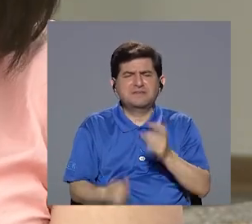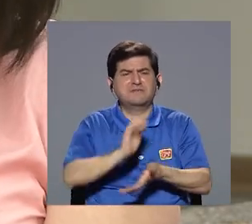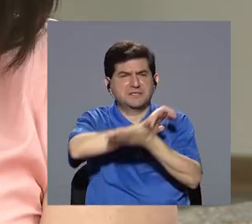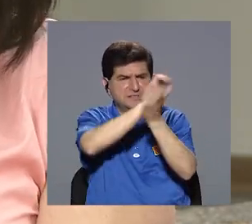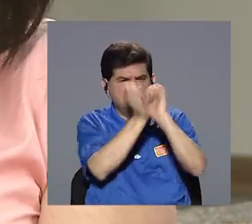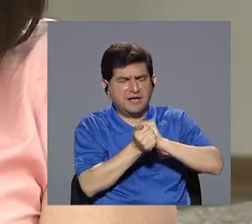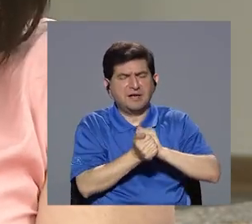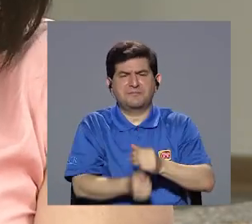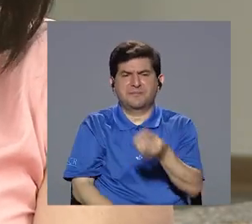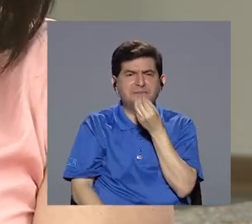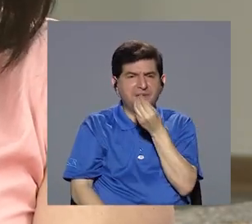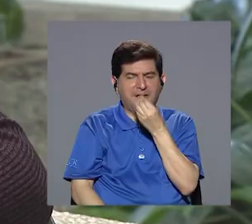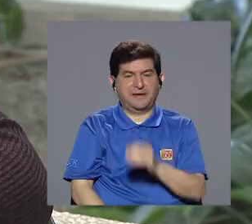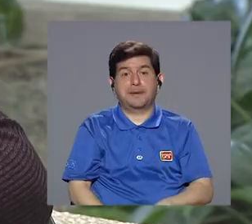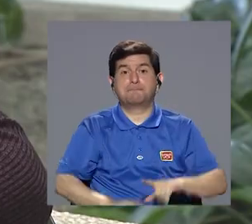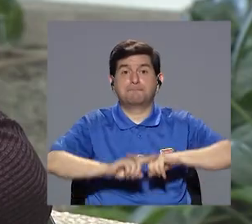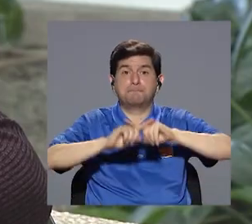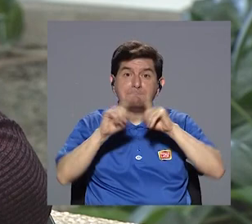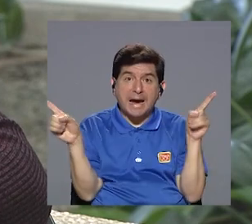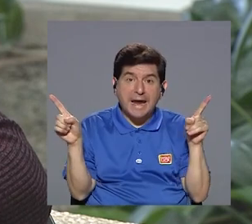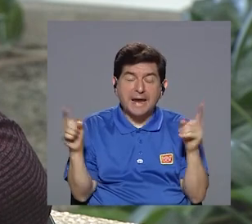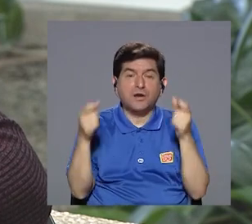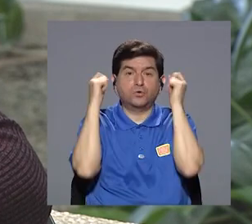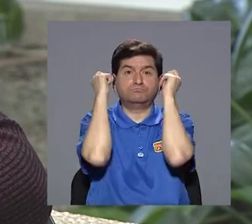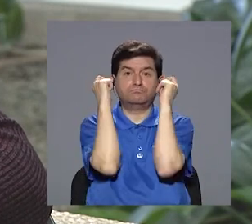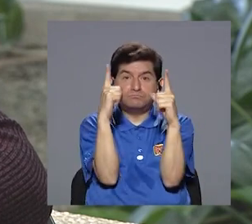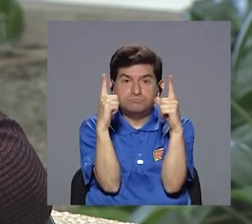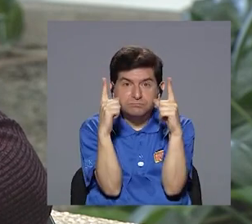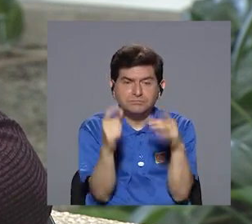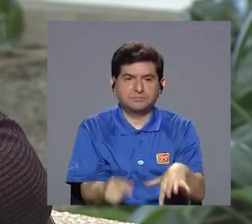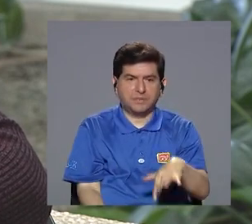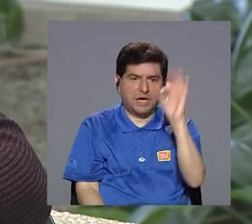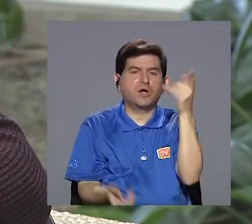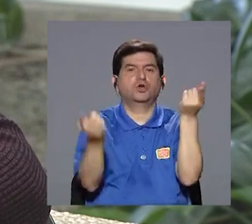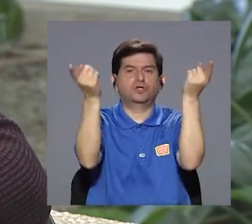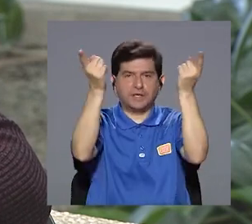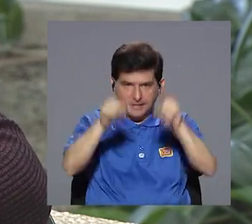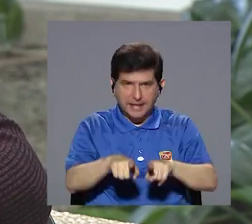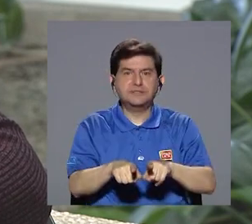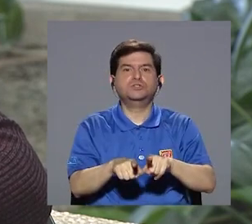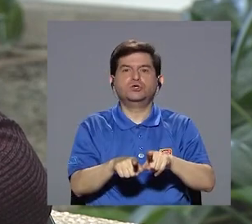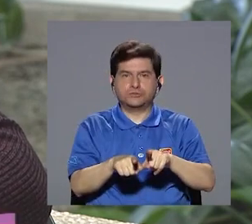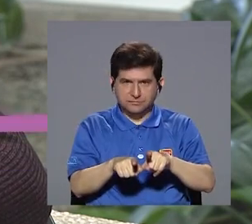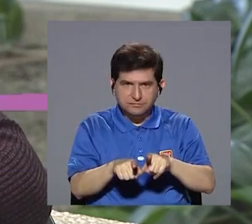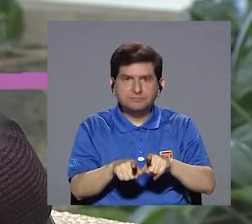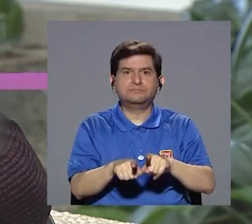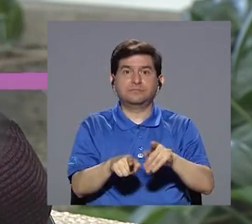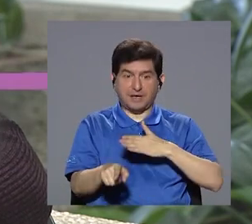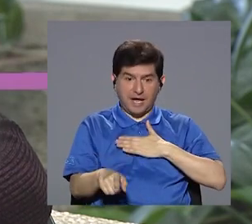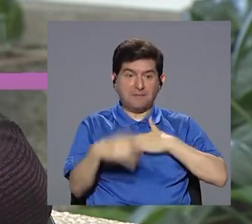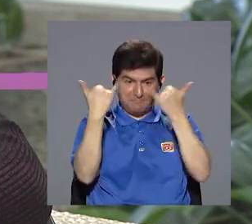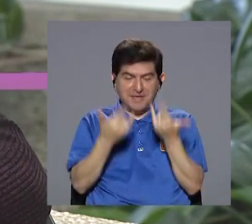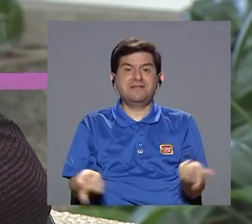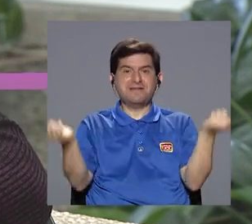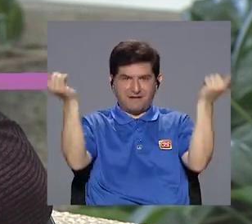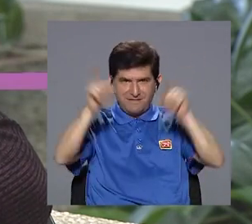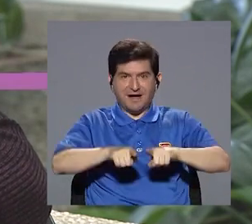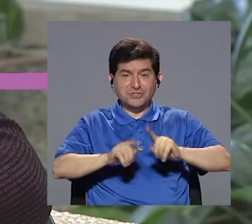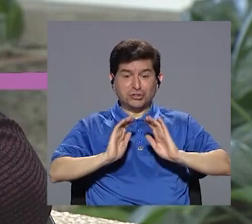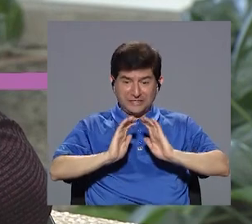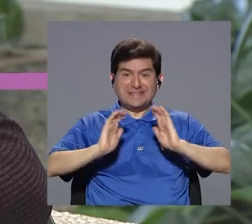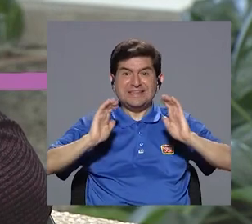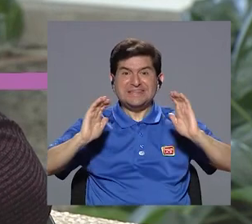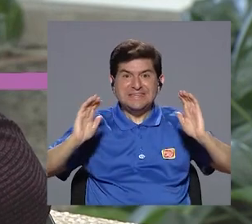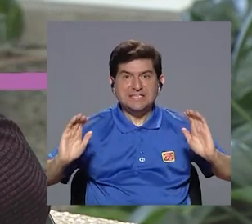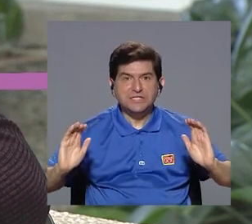Es mucho más difícil cambiar la forma de alimentación. Pero vieras que increíblemente hemos encontrado casos, ya a mí me han tocado casos